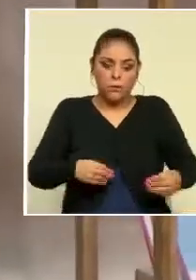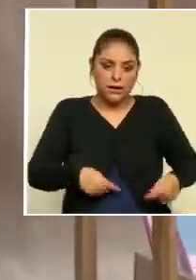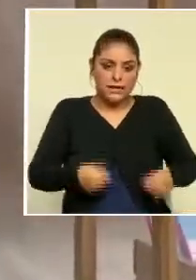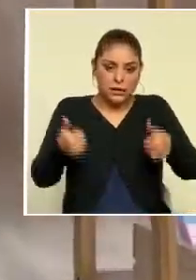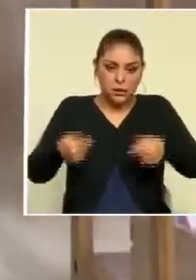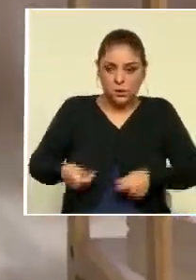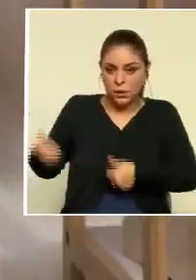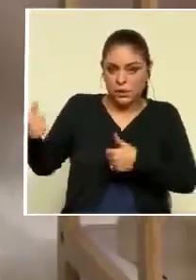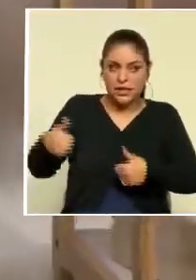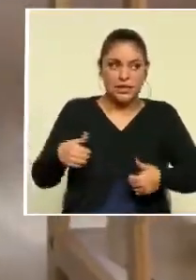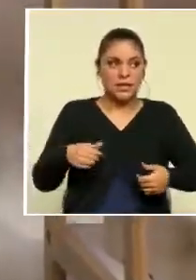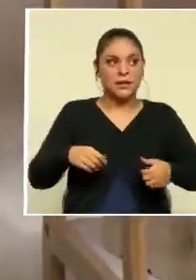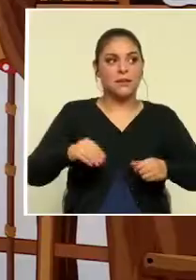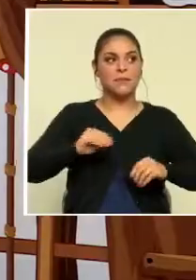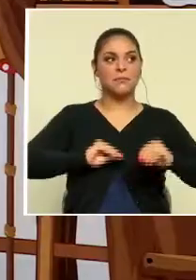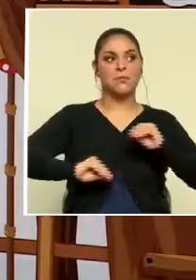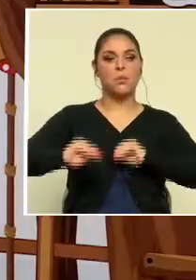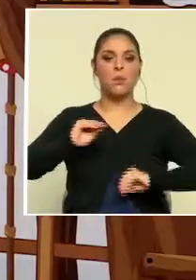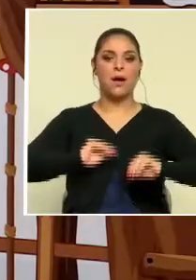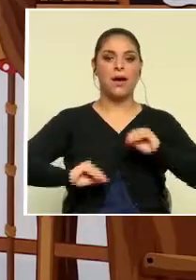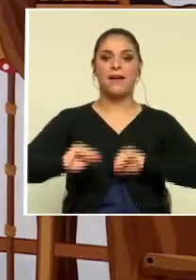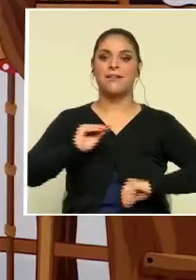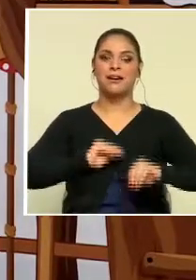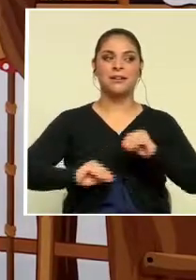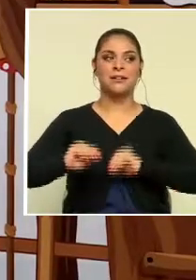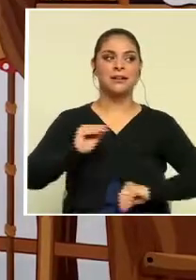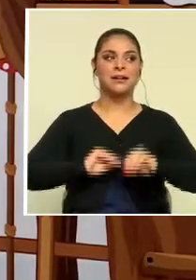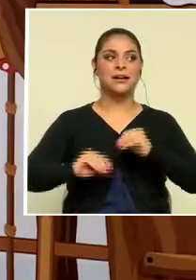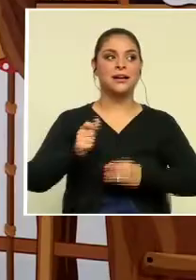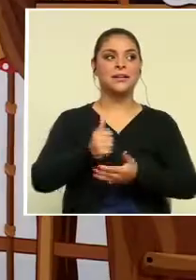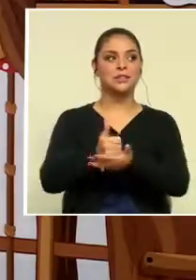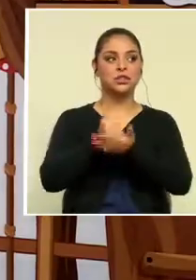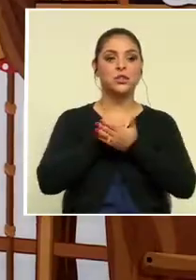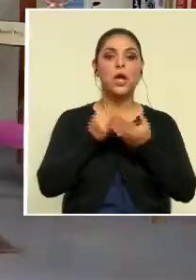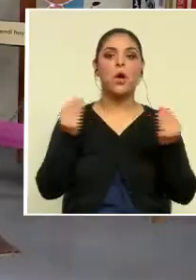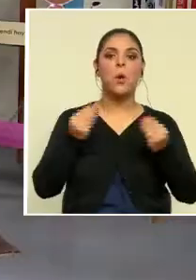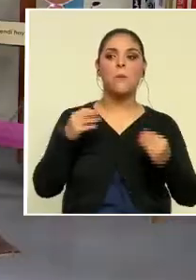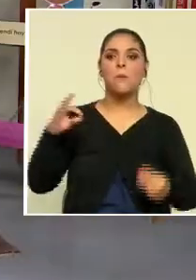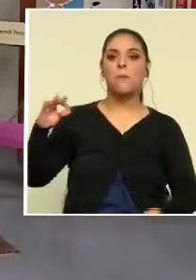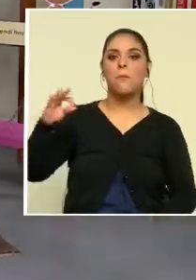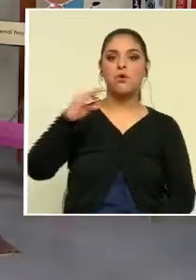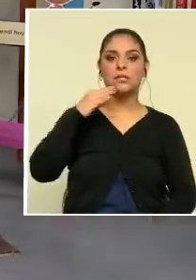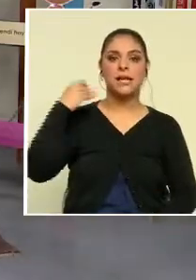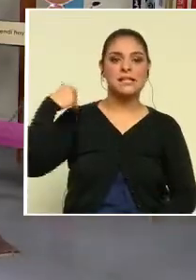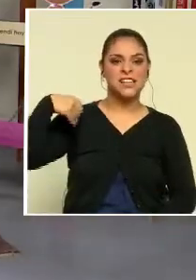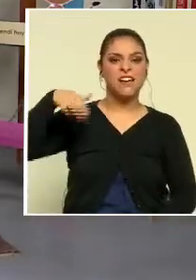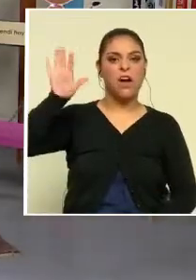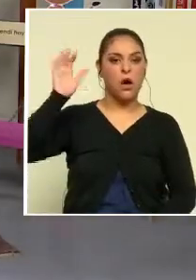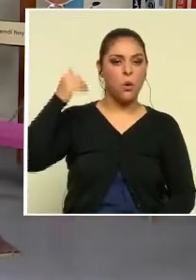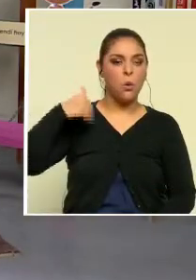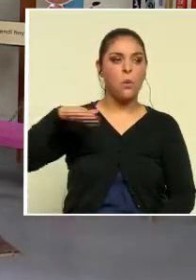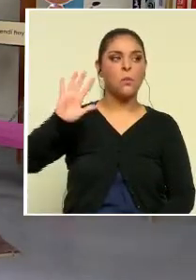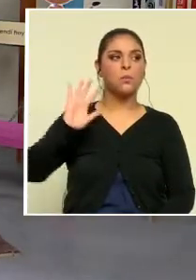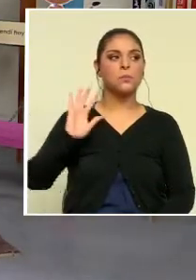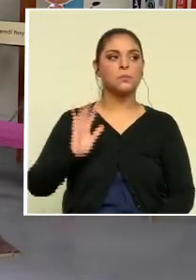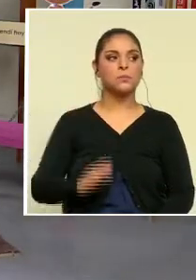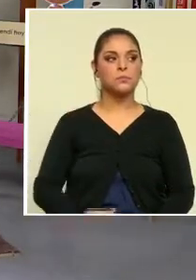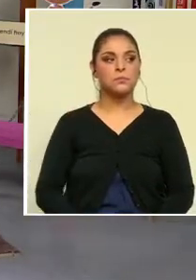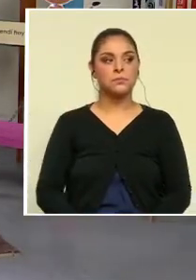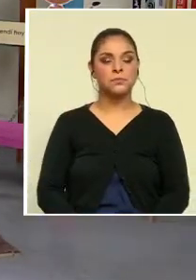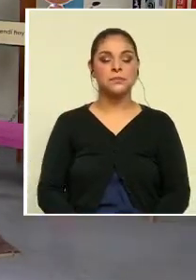ahora si los niños y niñas como estamos que ya se va a ir a allá